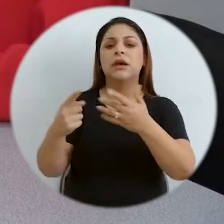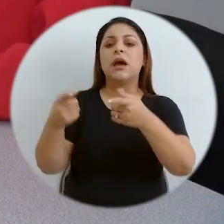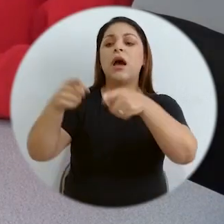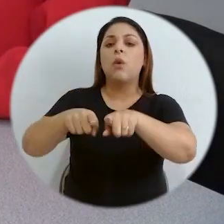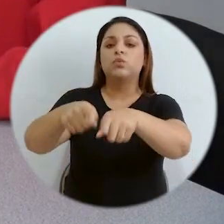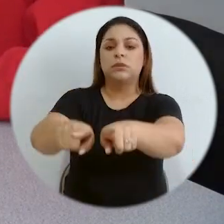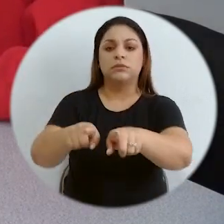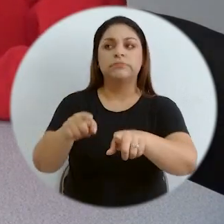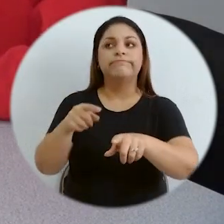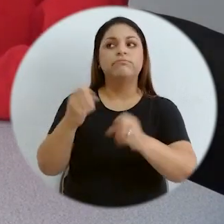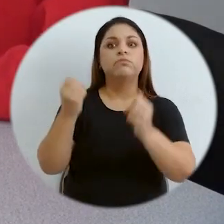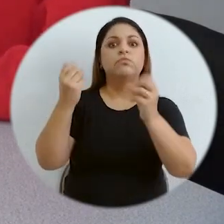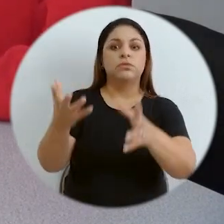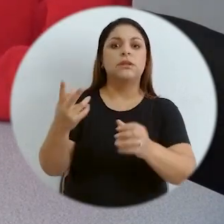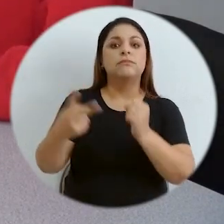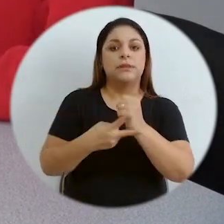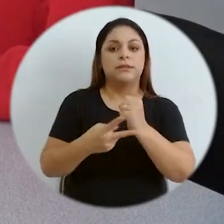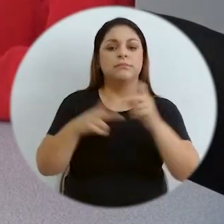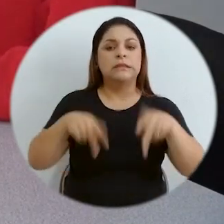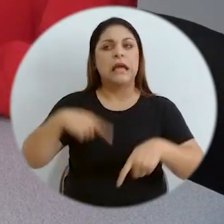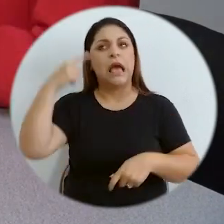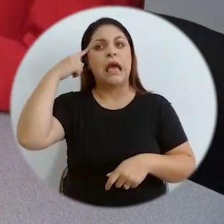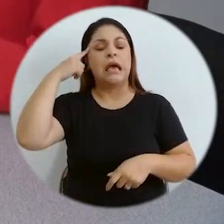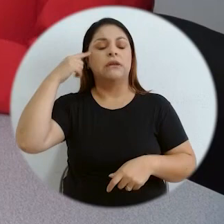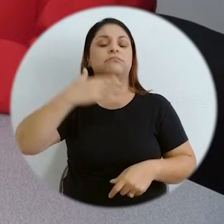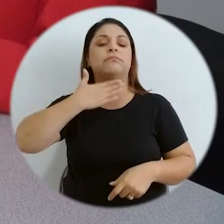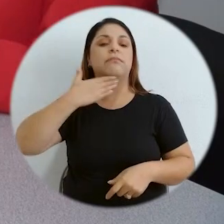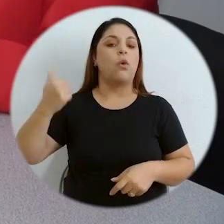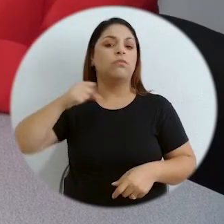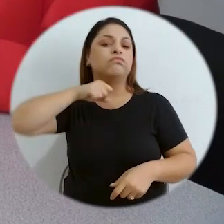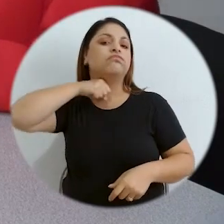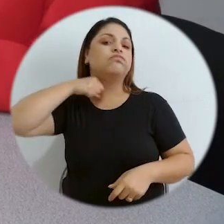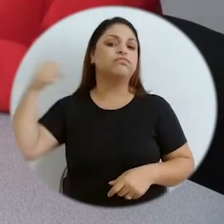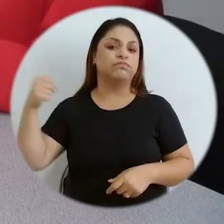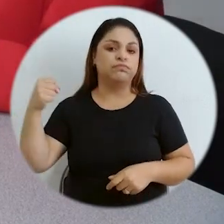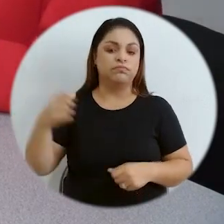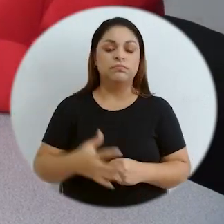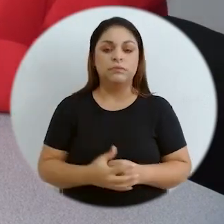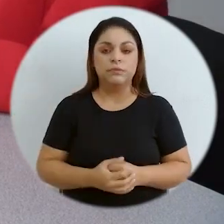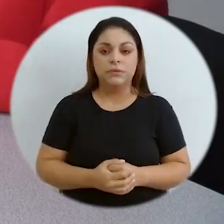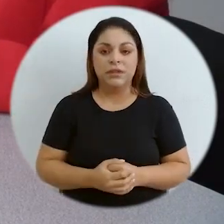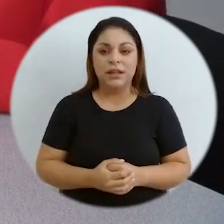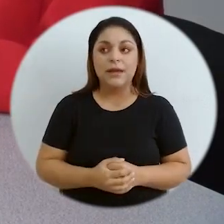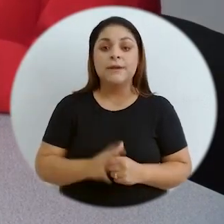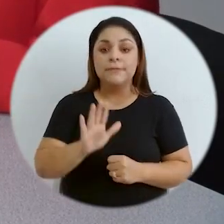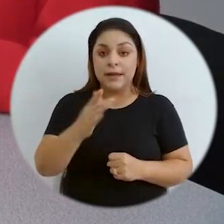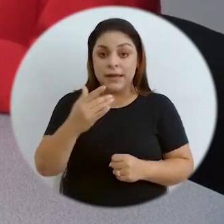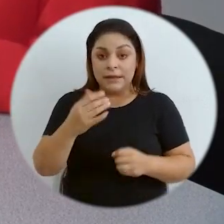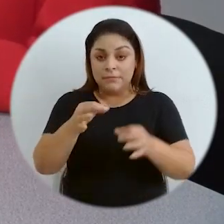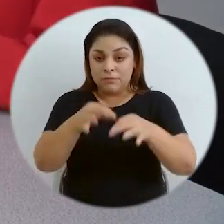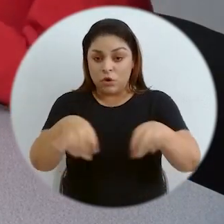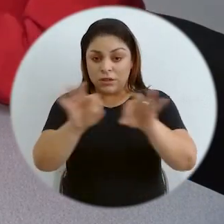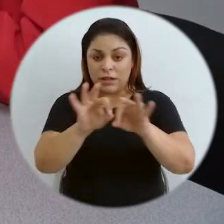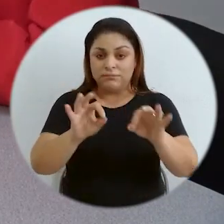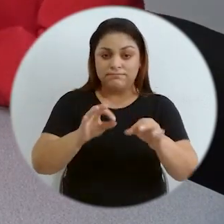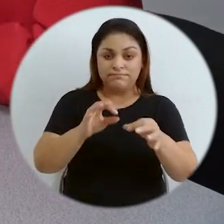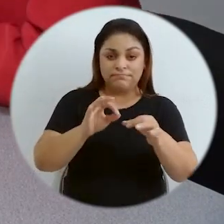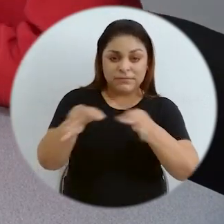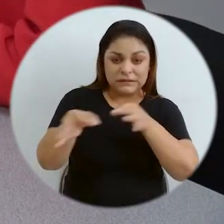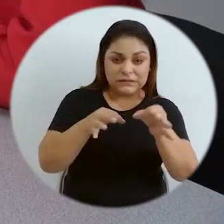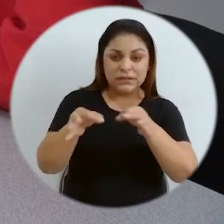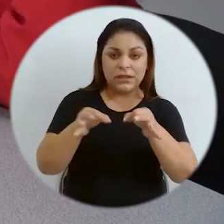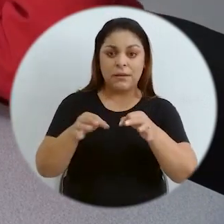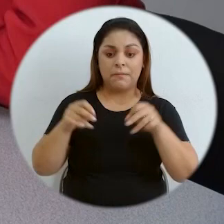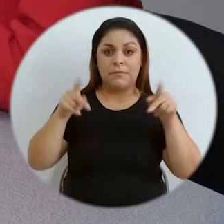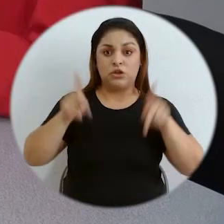a una persona a considerar el suicidio? Bueno, es muy importante anotar que el comportamiento suicida,